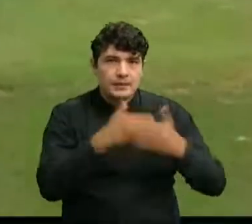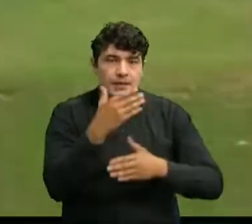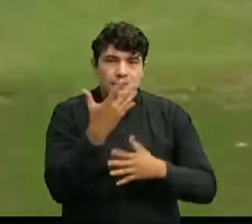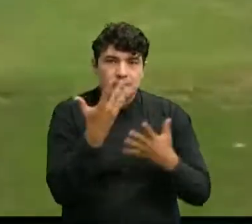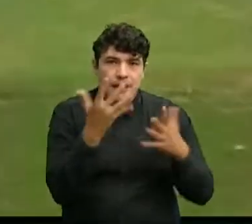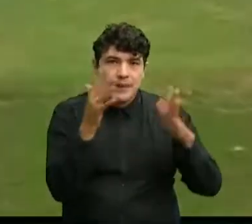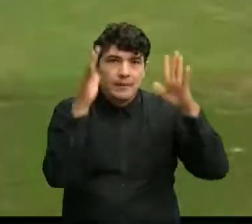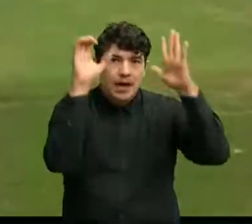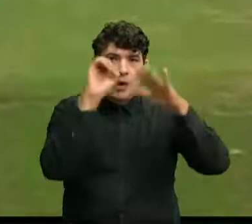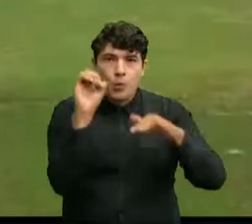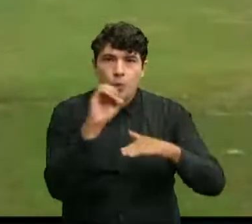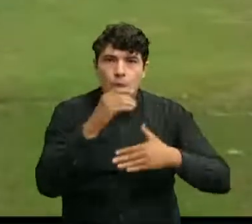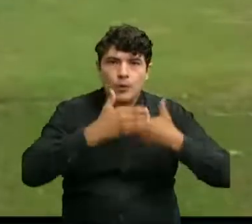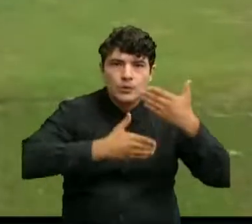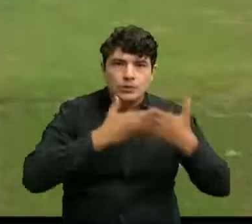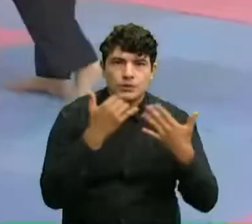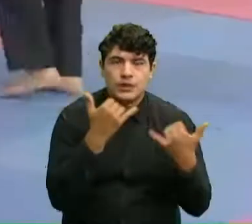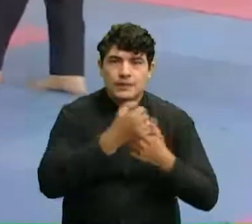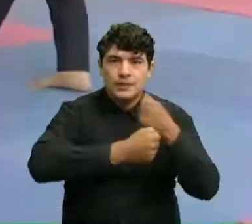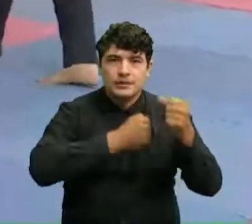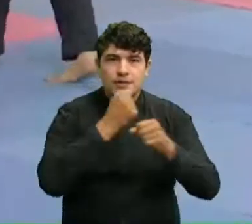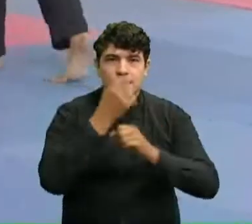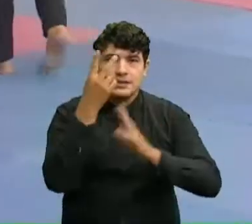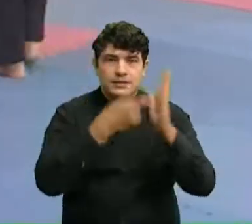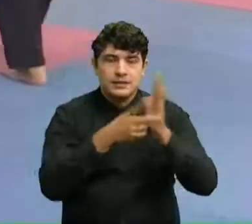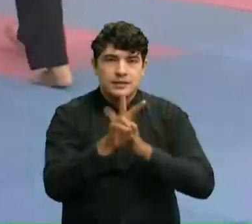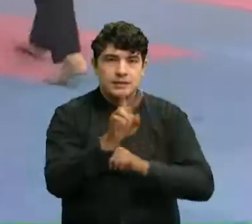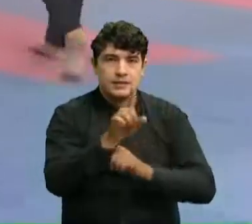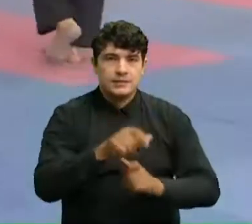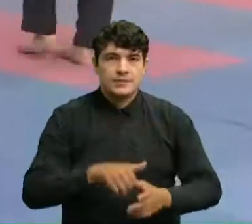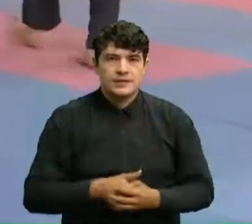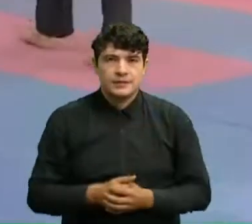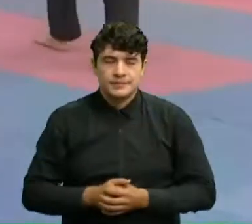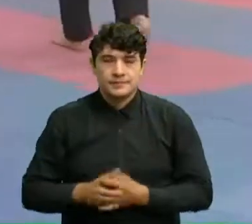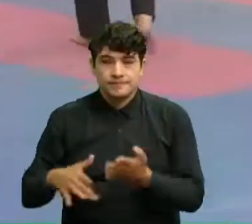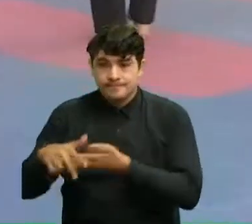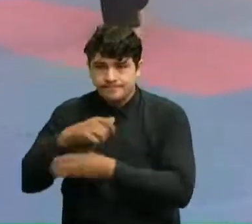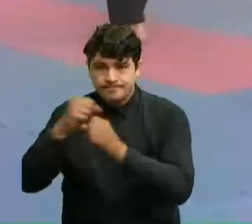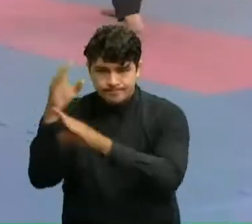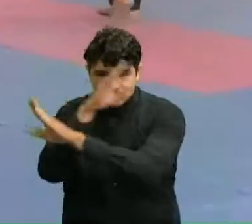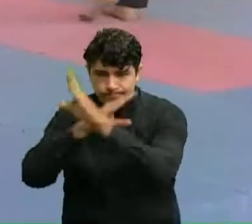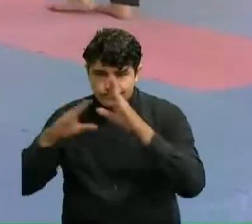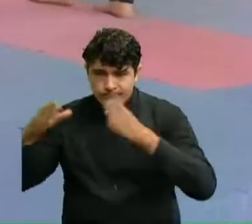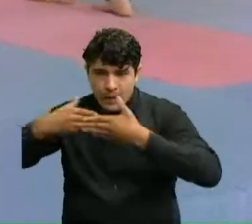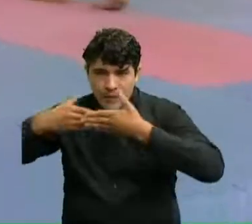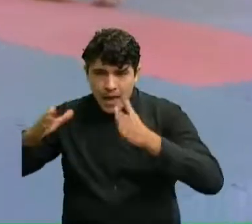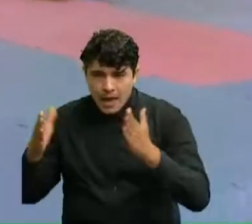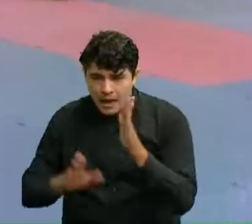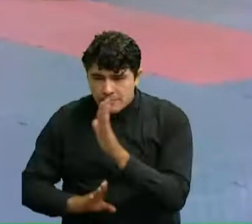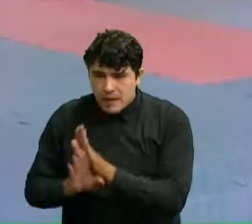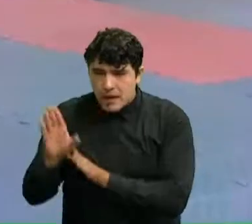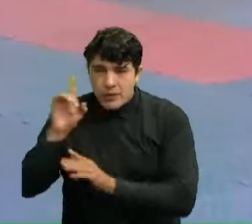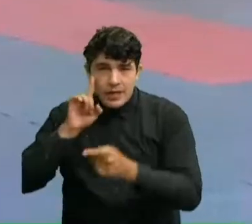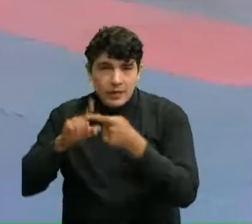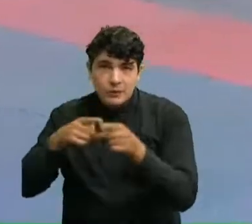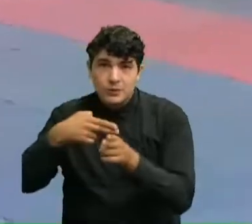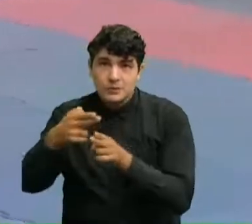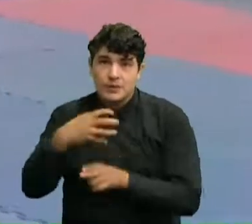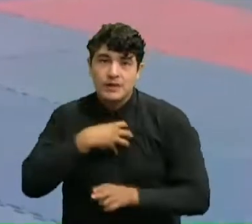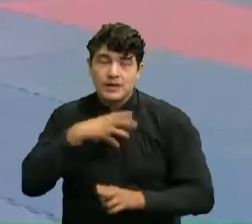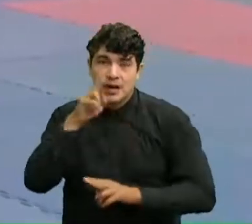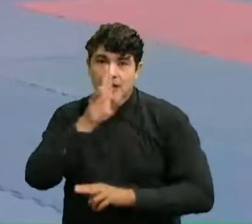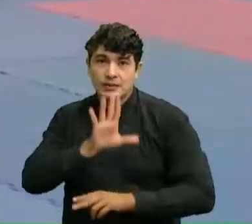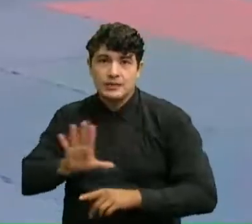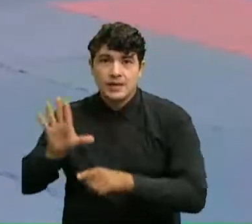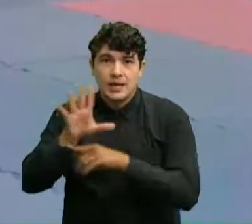y ciclo del año 2021. Reactivación para el taekwondo que busca proyección a los próximos Juegos Nacionales, además de un semillero